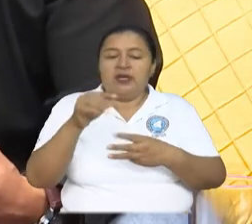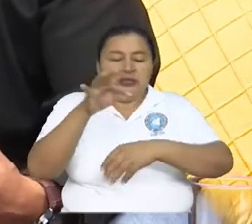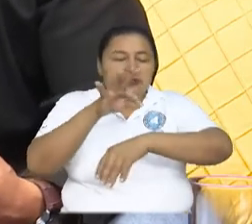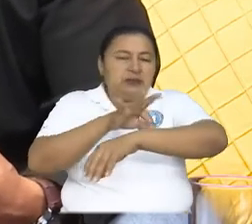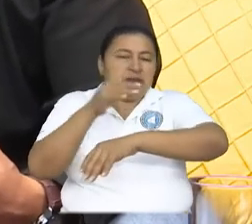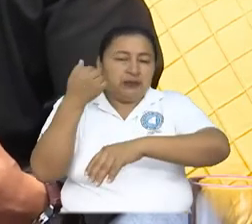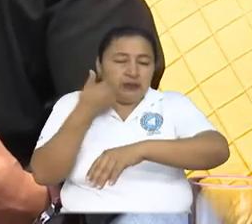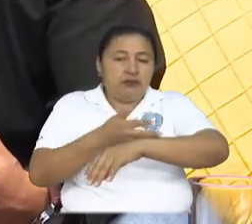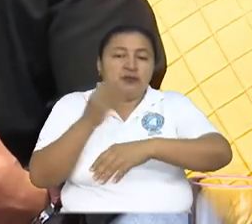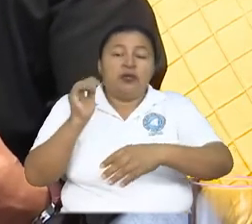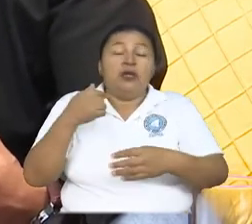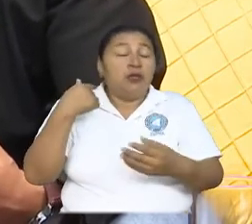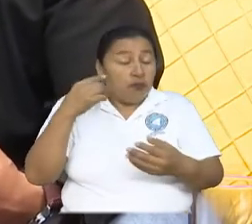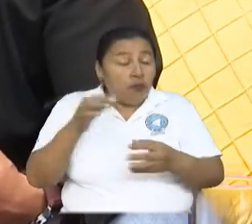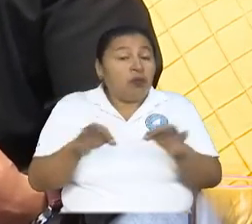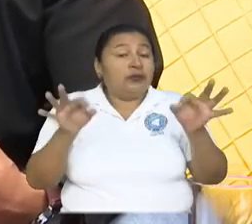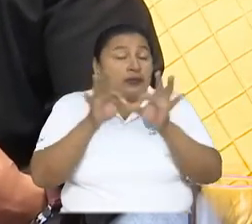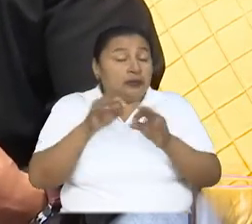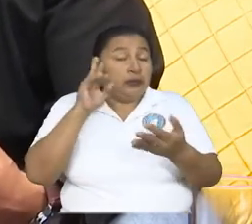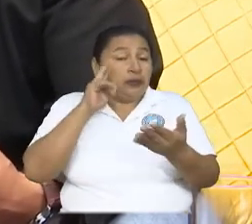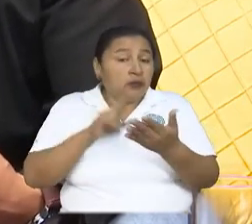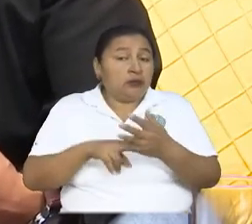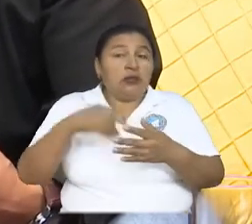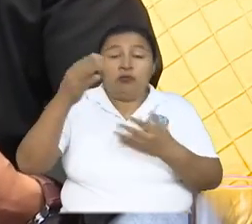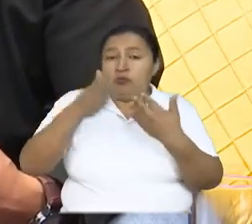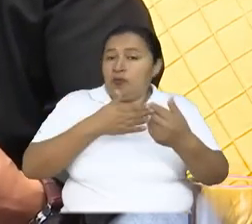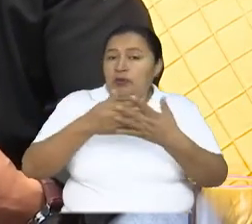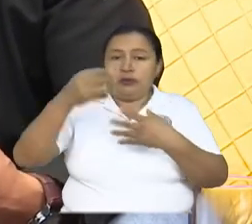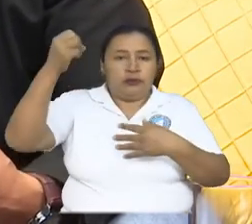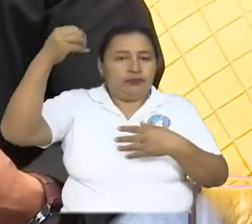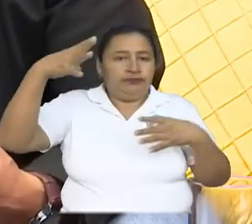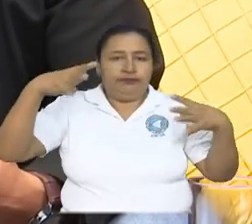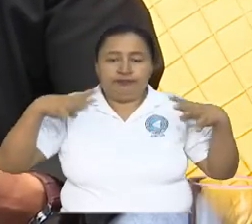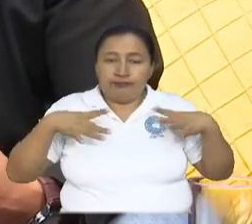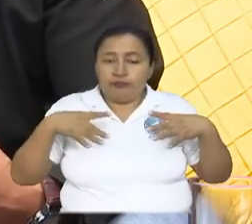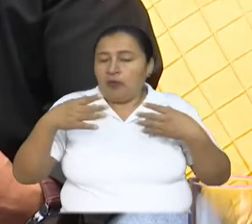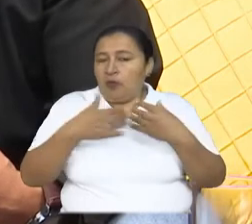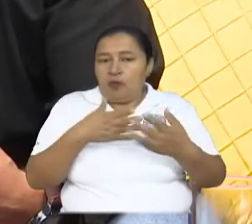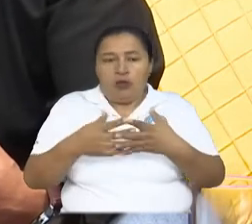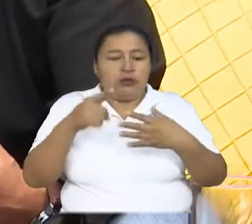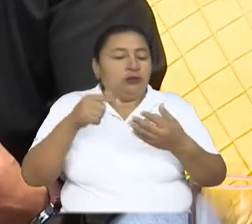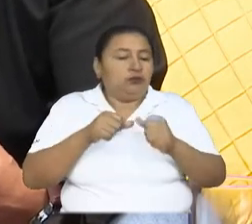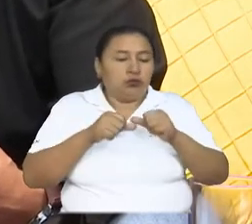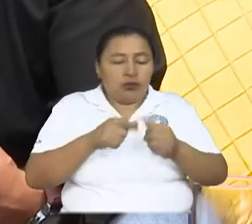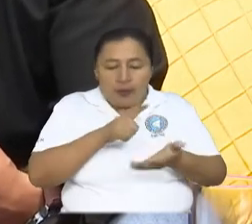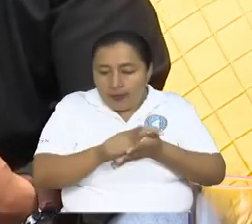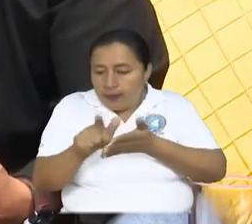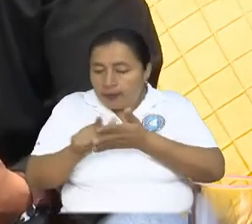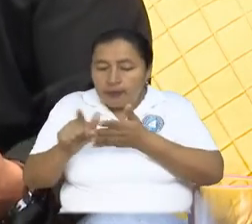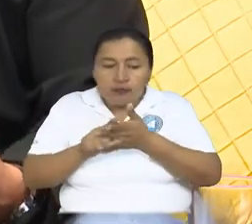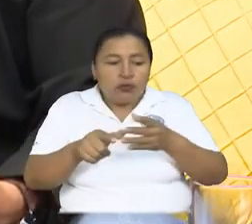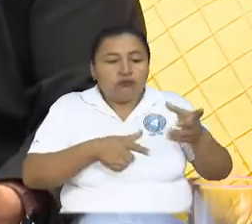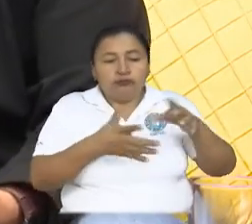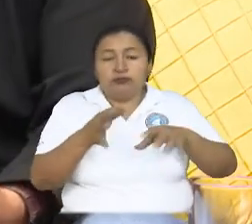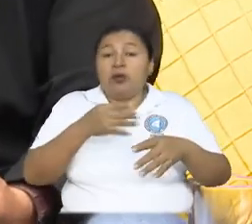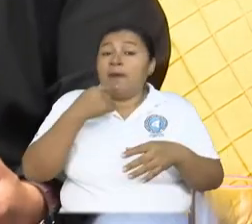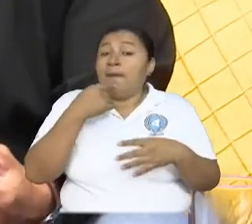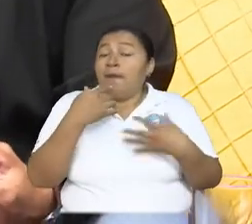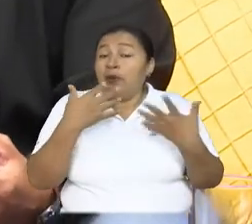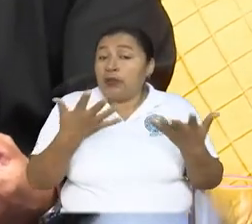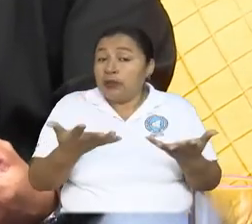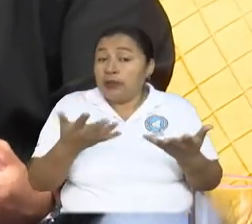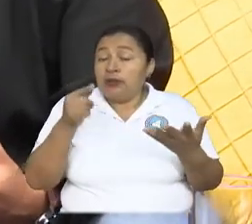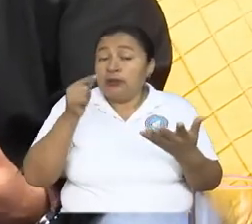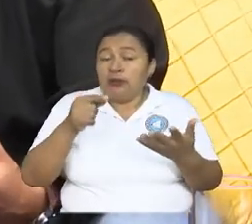aunque estemos en verano tenemos que seguir eliminando criaderos aunque estemos en verano porque la digamos